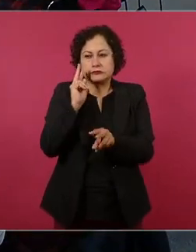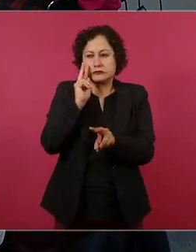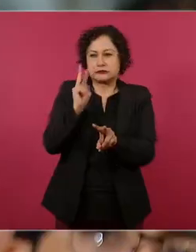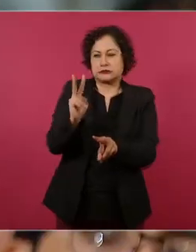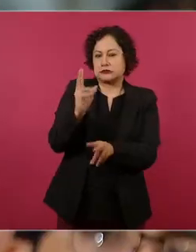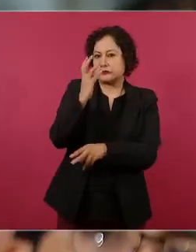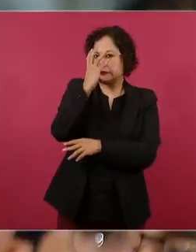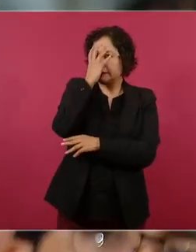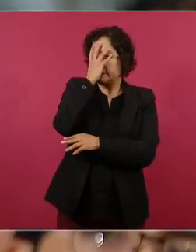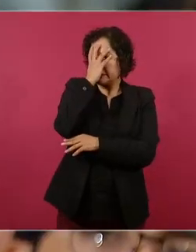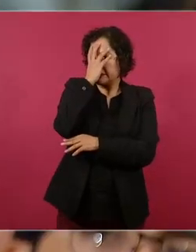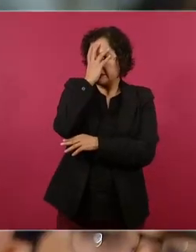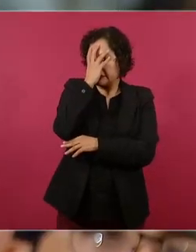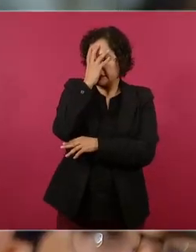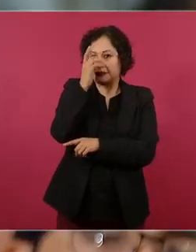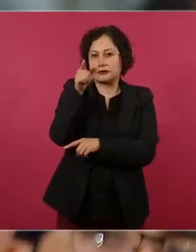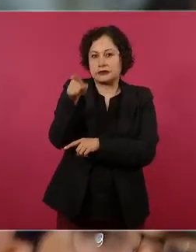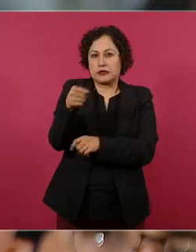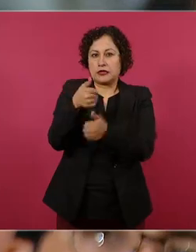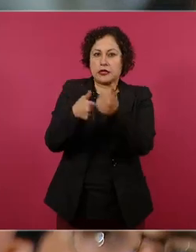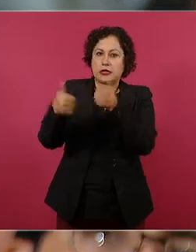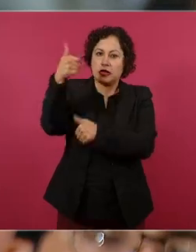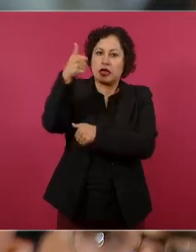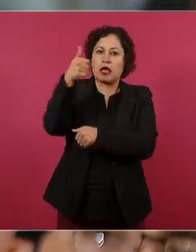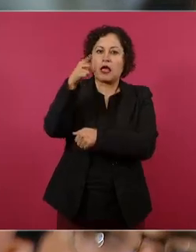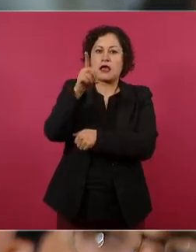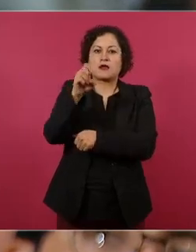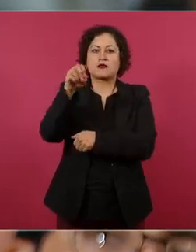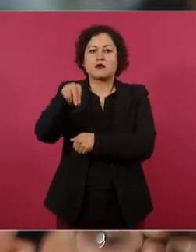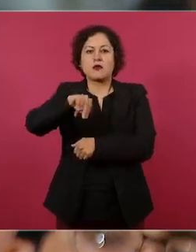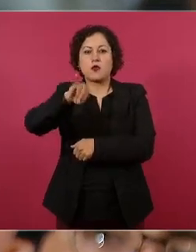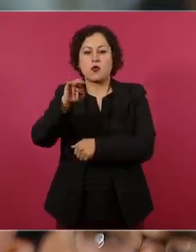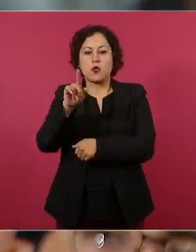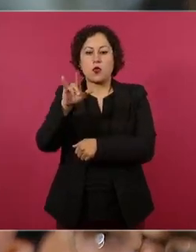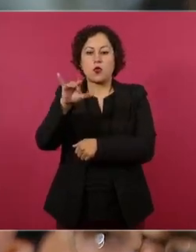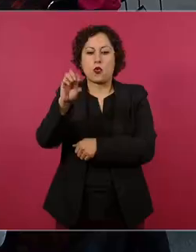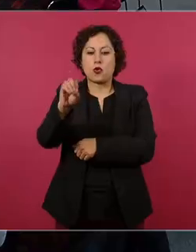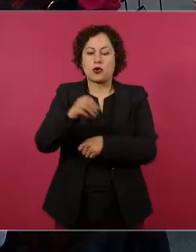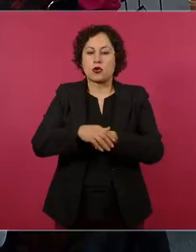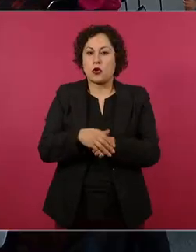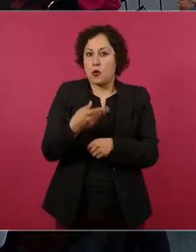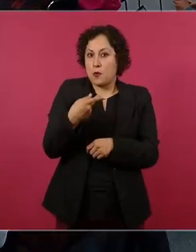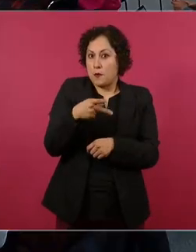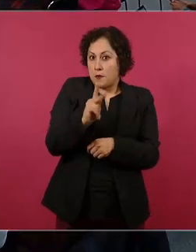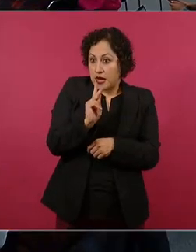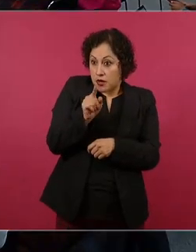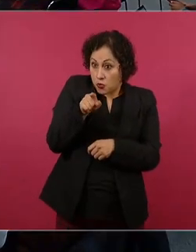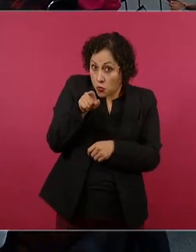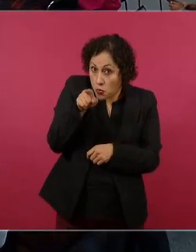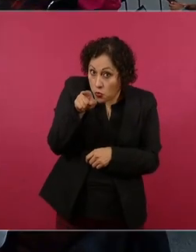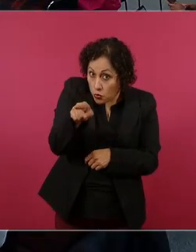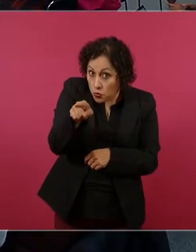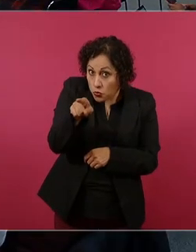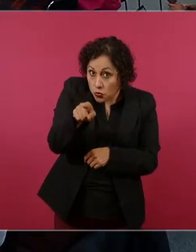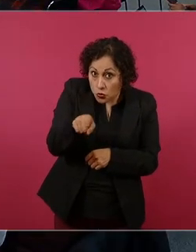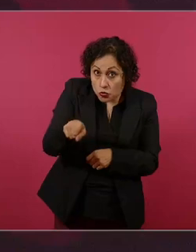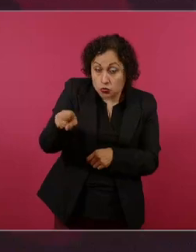por don Julio, pero ustedes no registraron